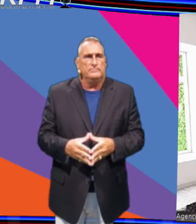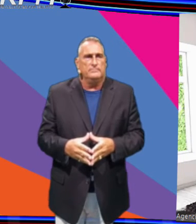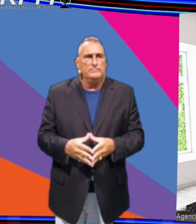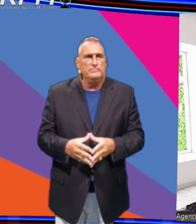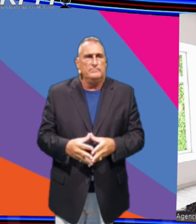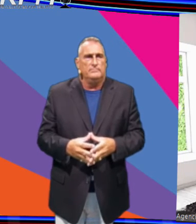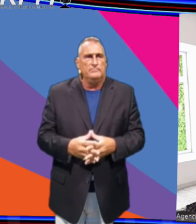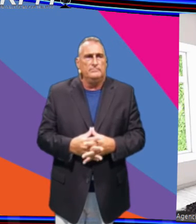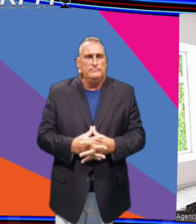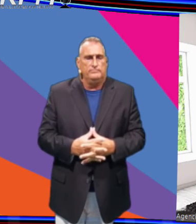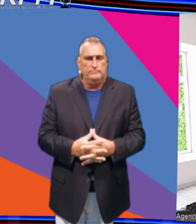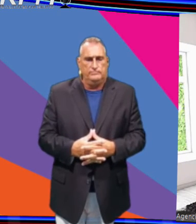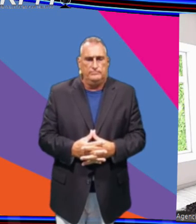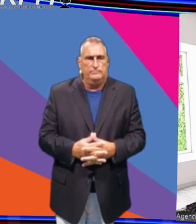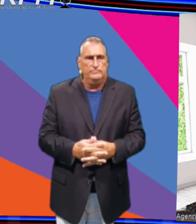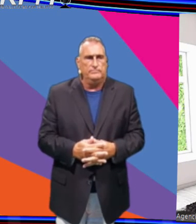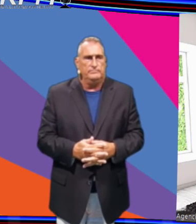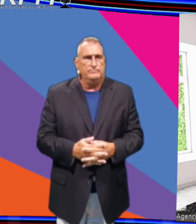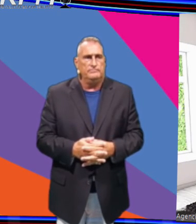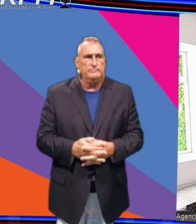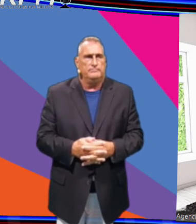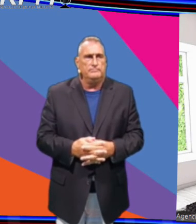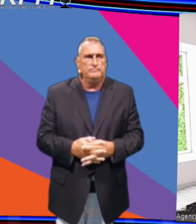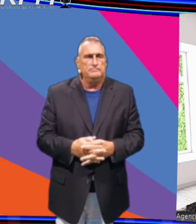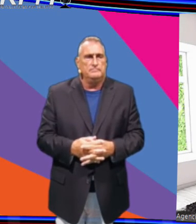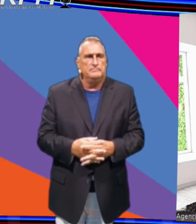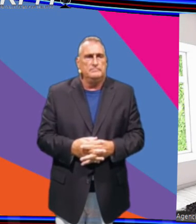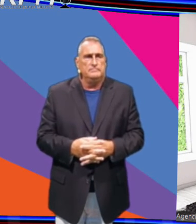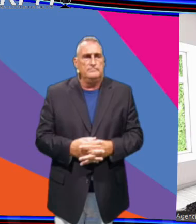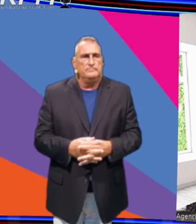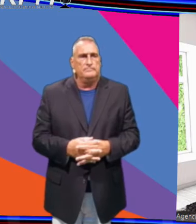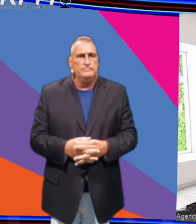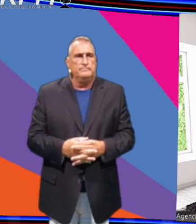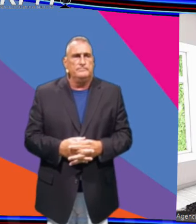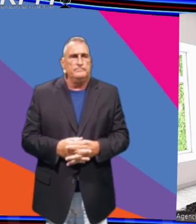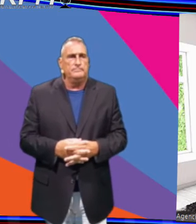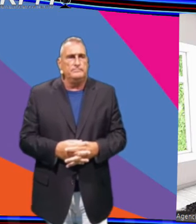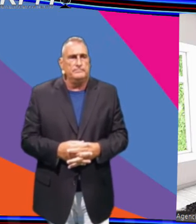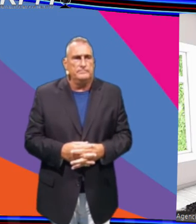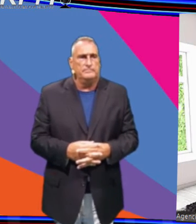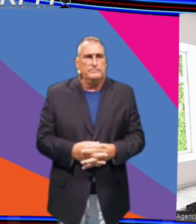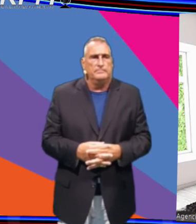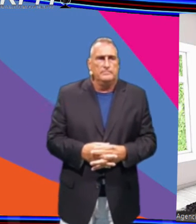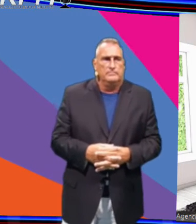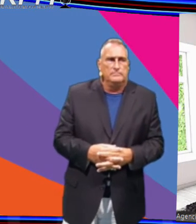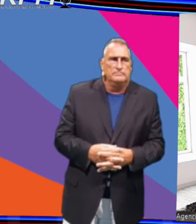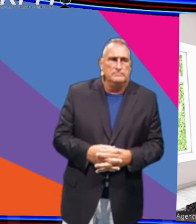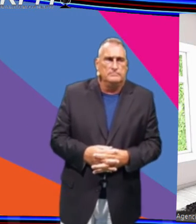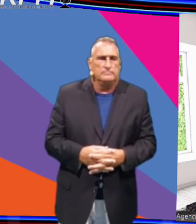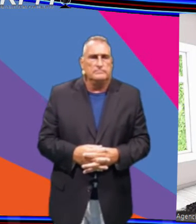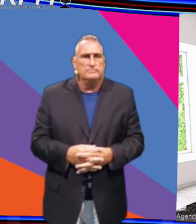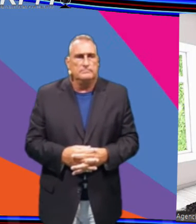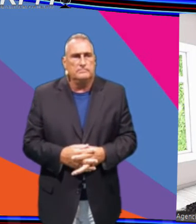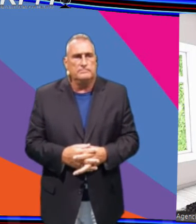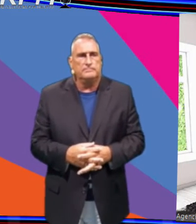Hay un tema, Pedro, que me gustaría tocar en principio y que tiene que ver, que me ayuda a pensar usted, ¿no? Que me ayuda a